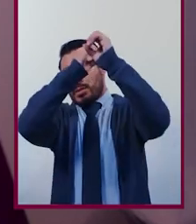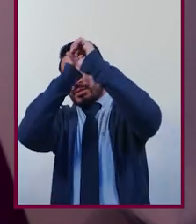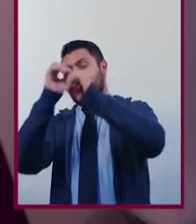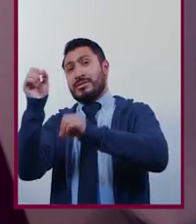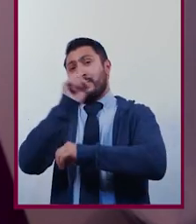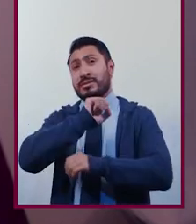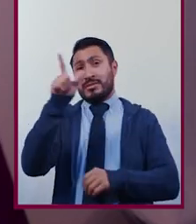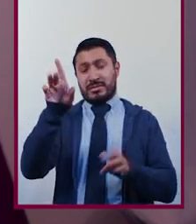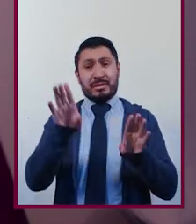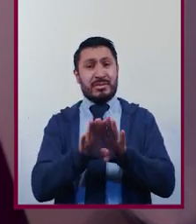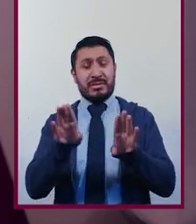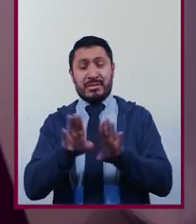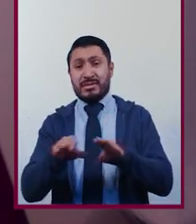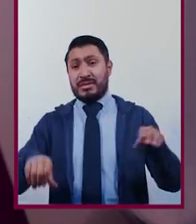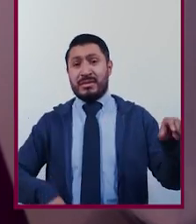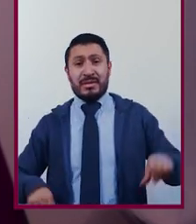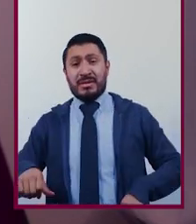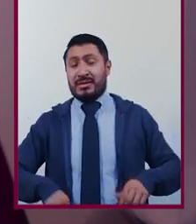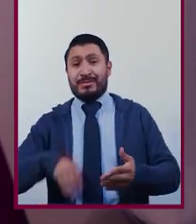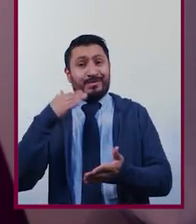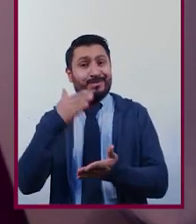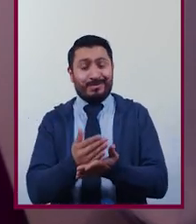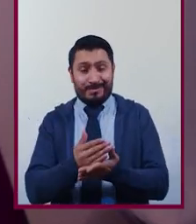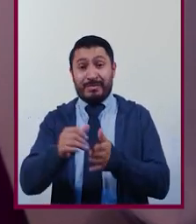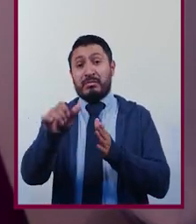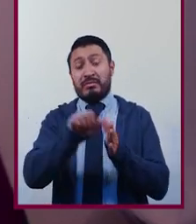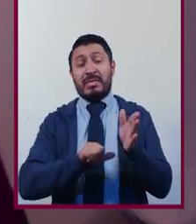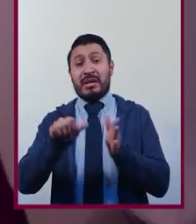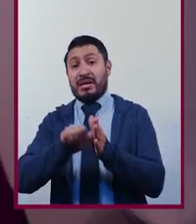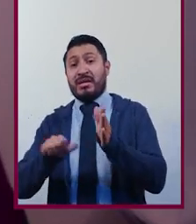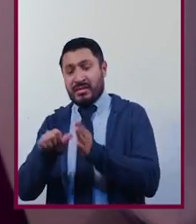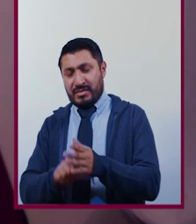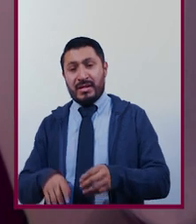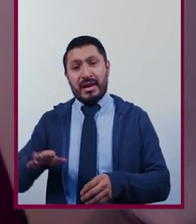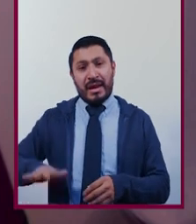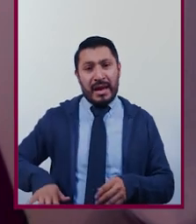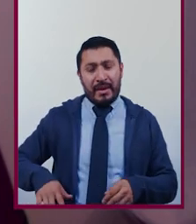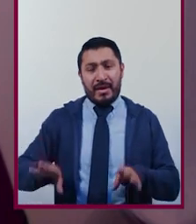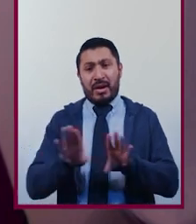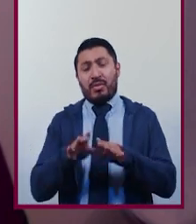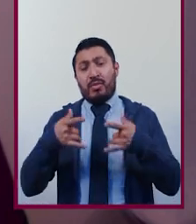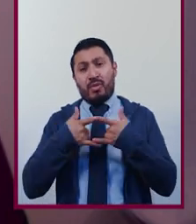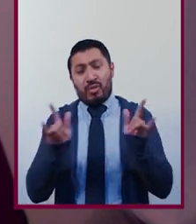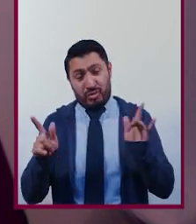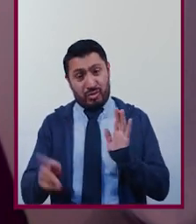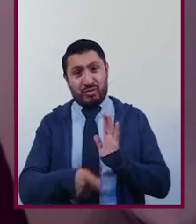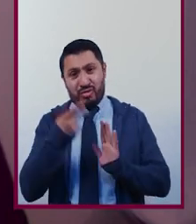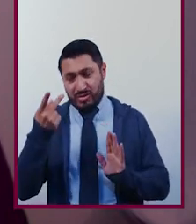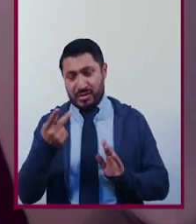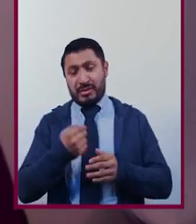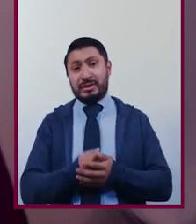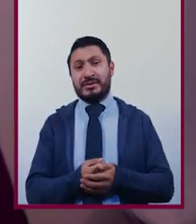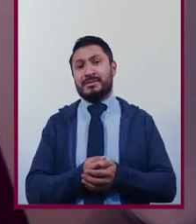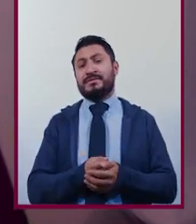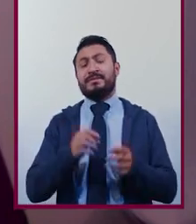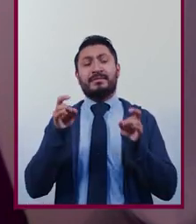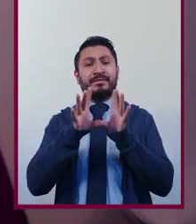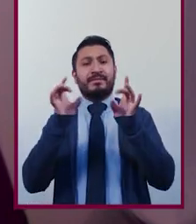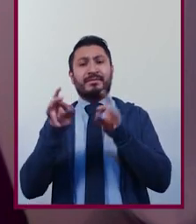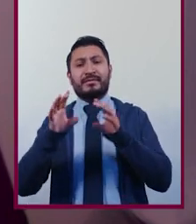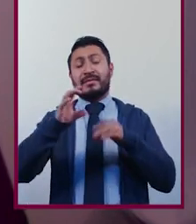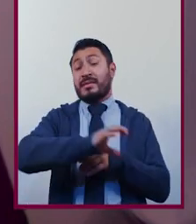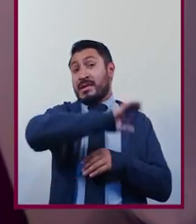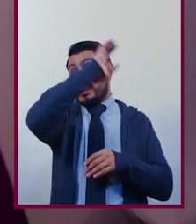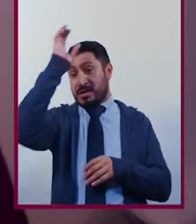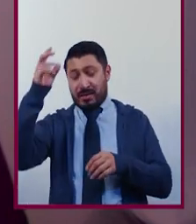profesionales suspendieron operaciones varios meses, aunque ya han reabierto sus instalaciones. Por supuesto, los eventos astronómicos